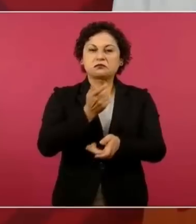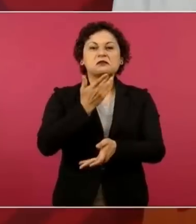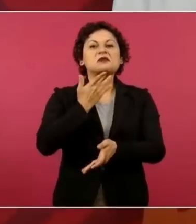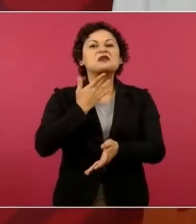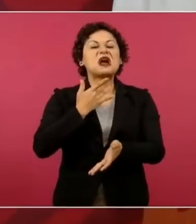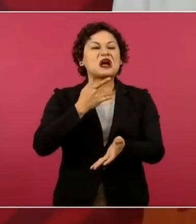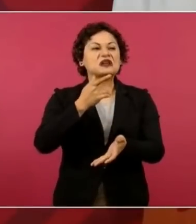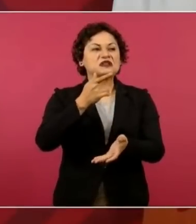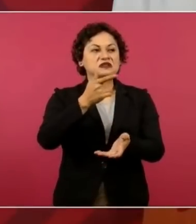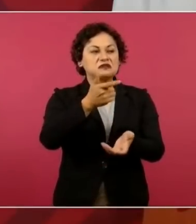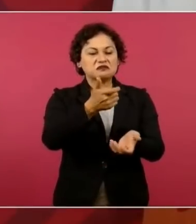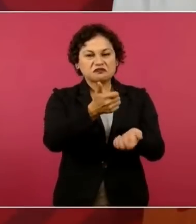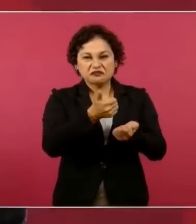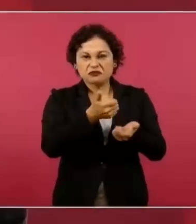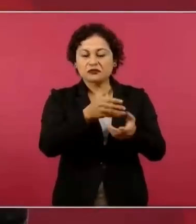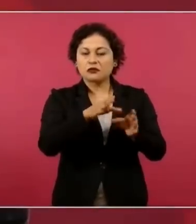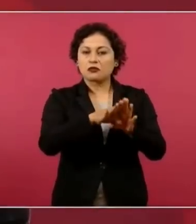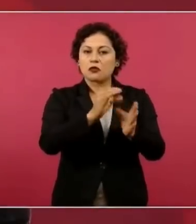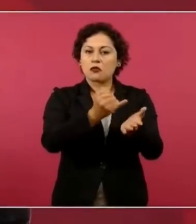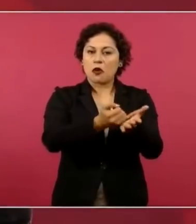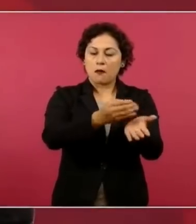decisión